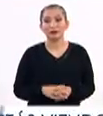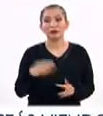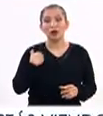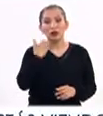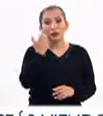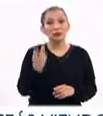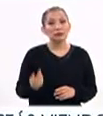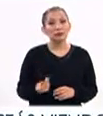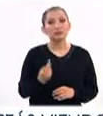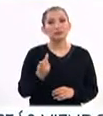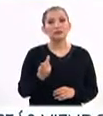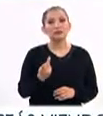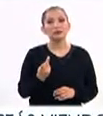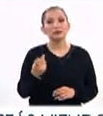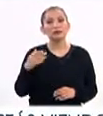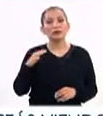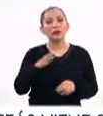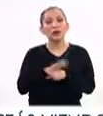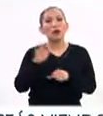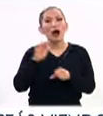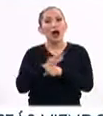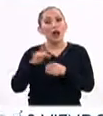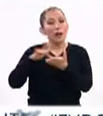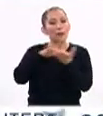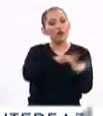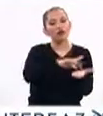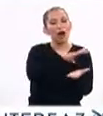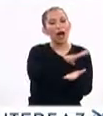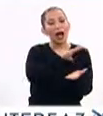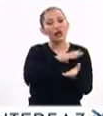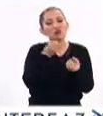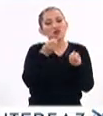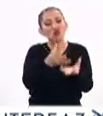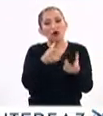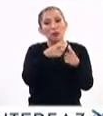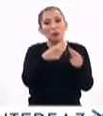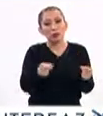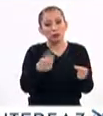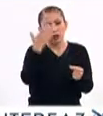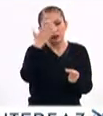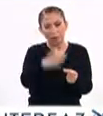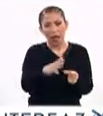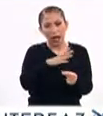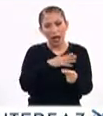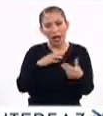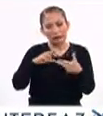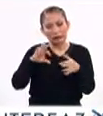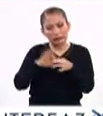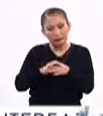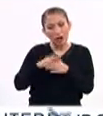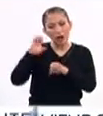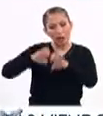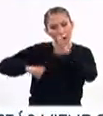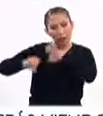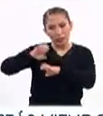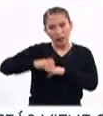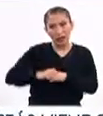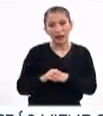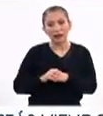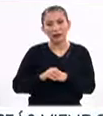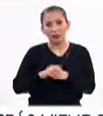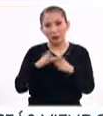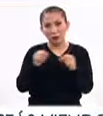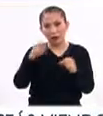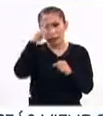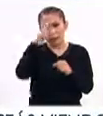gustaría preguntarles qué apoyos otorga la Fundación Japón, porque sé que está muy vinculada también con la embajada, obviamente, sí, con la embajada